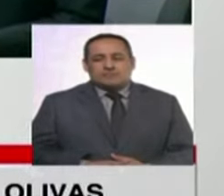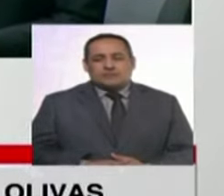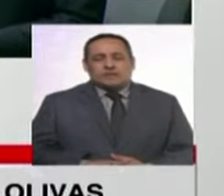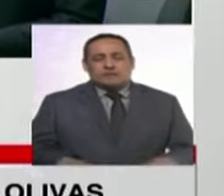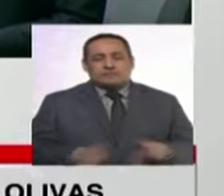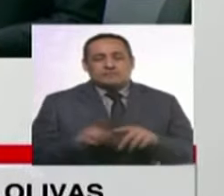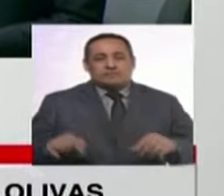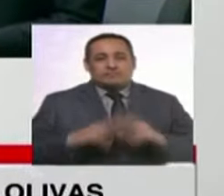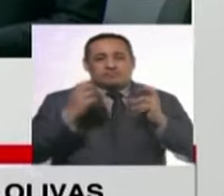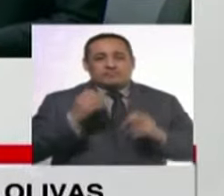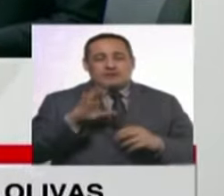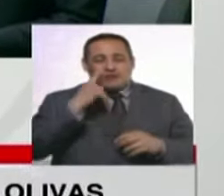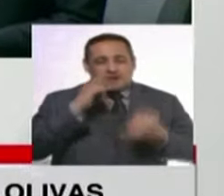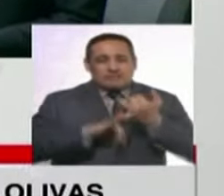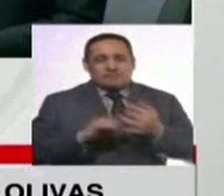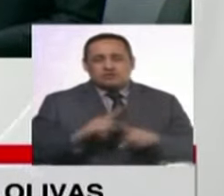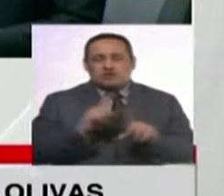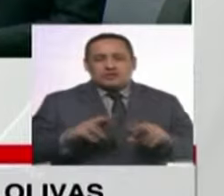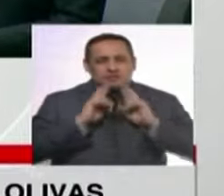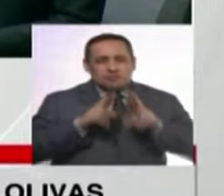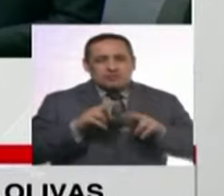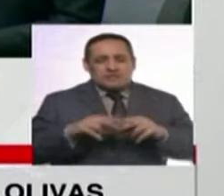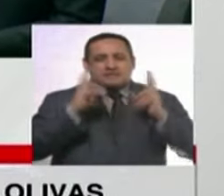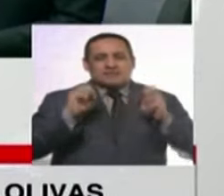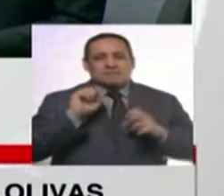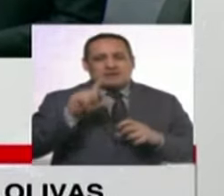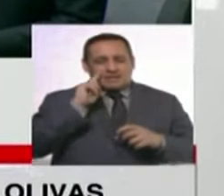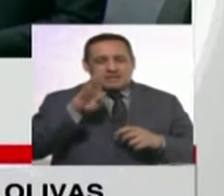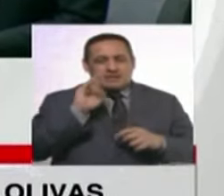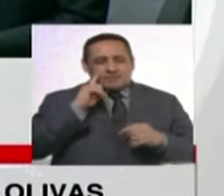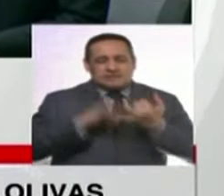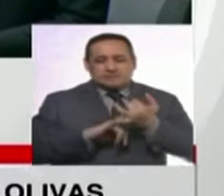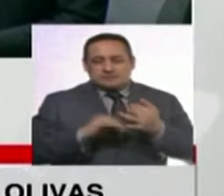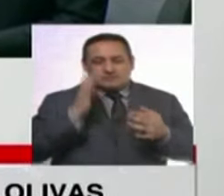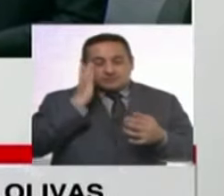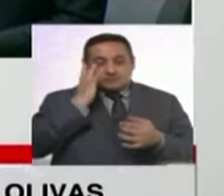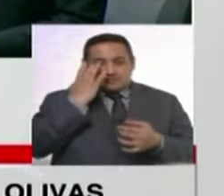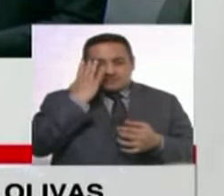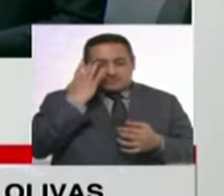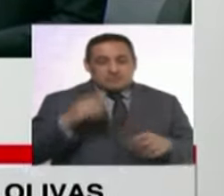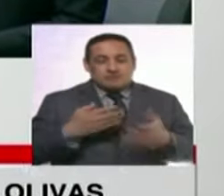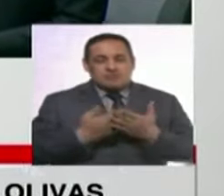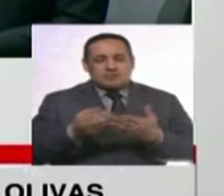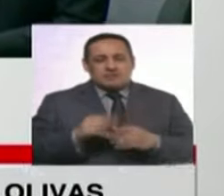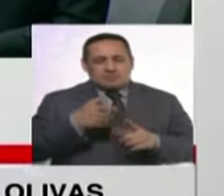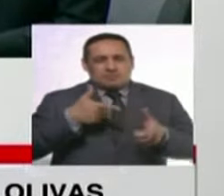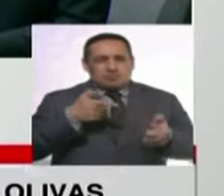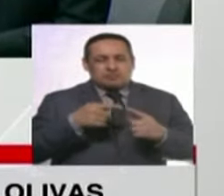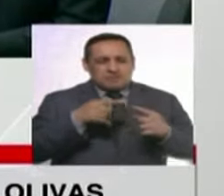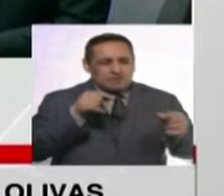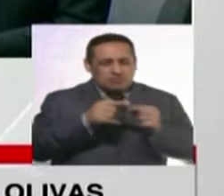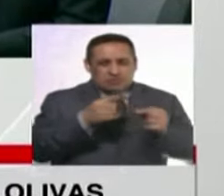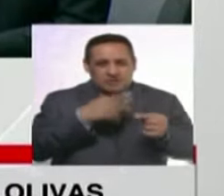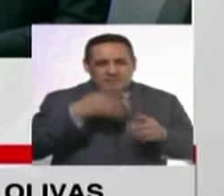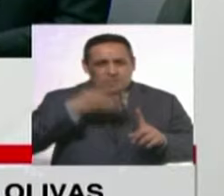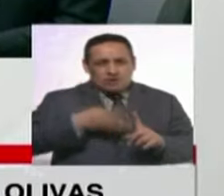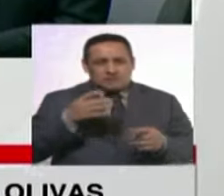el tema de lápiz hasta ahora no responden el tema del Ibis que es el sistema de identificación balística también ha colapsado hay que